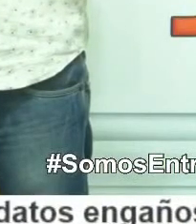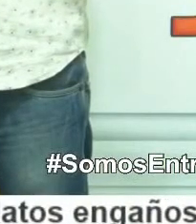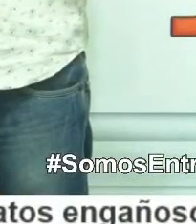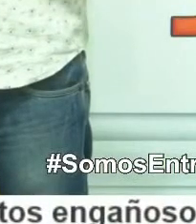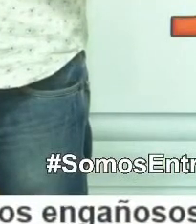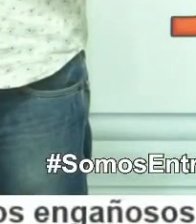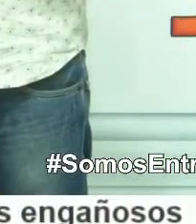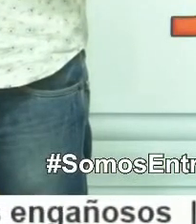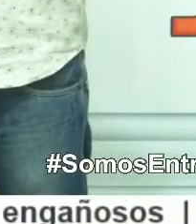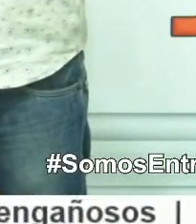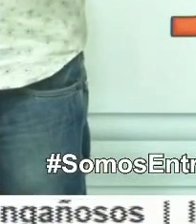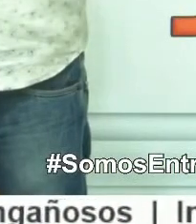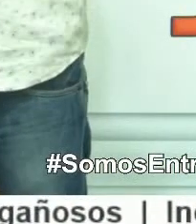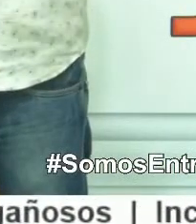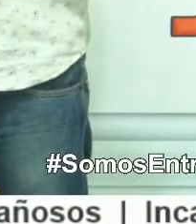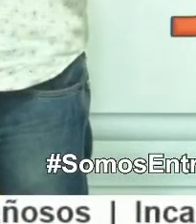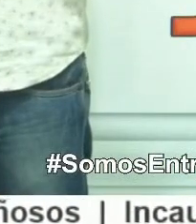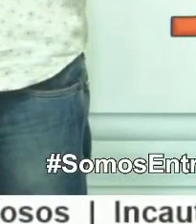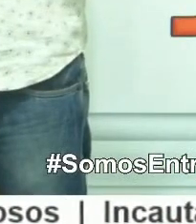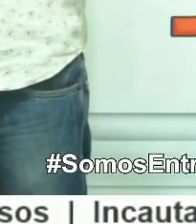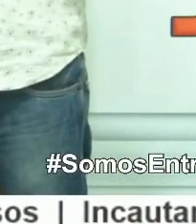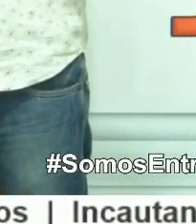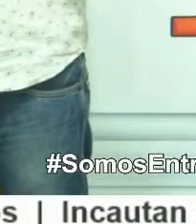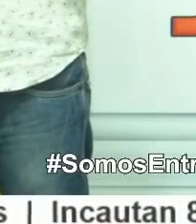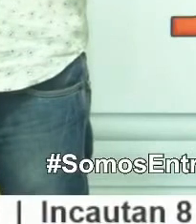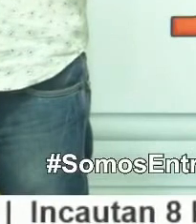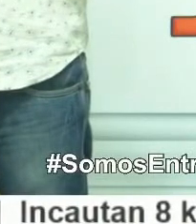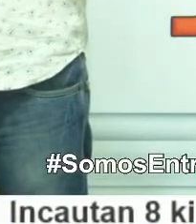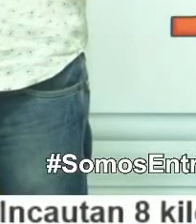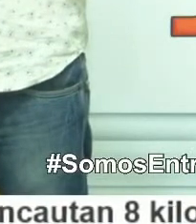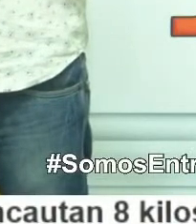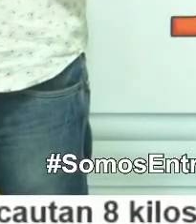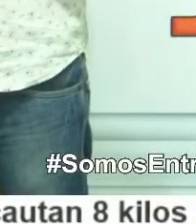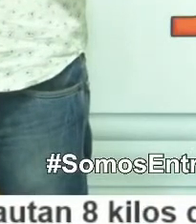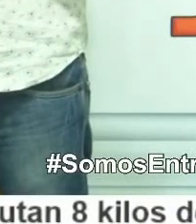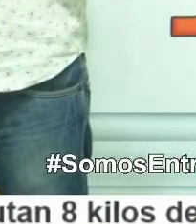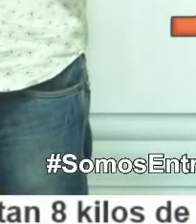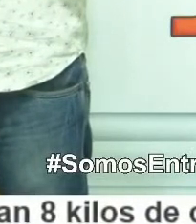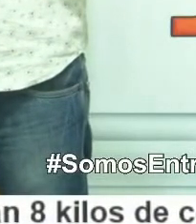quisiera escuchar, digo yo, no sé. Fue lo mismo que dijo en el discurso